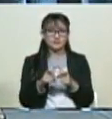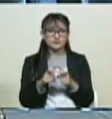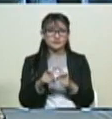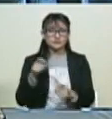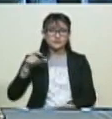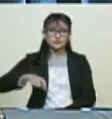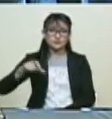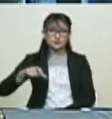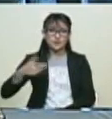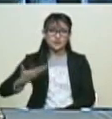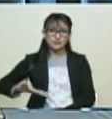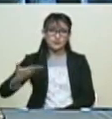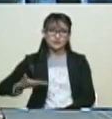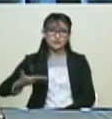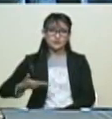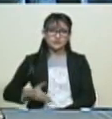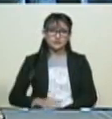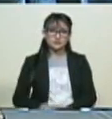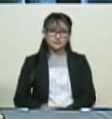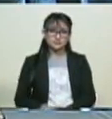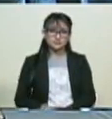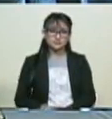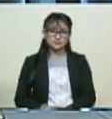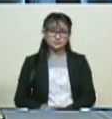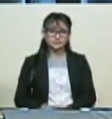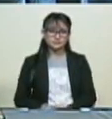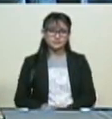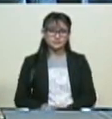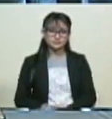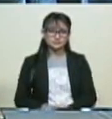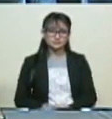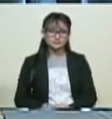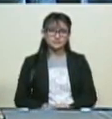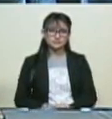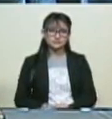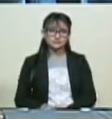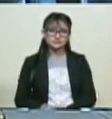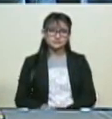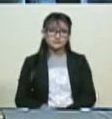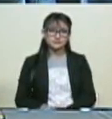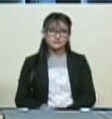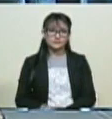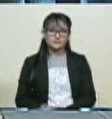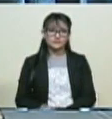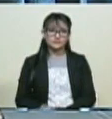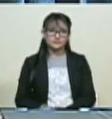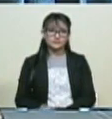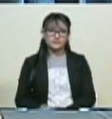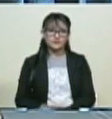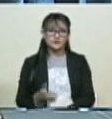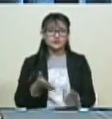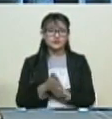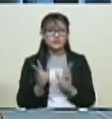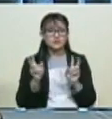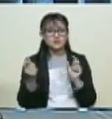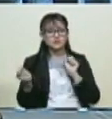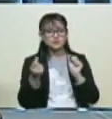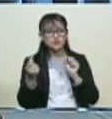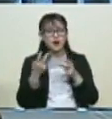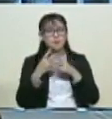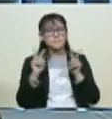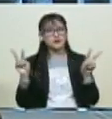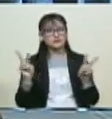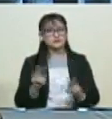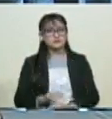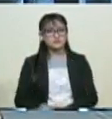necesaria para todo lo que tiene que ver con el diálogo y la paz